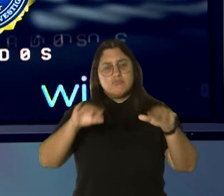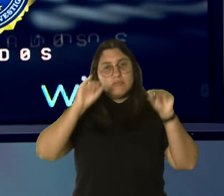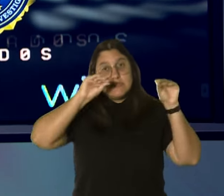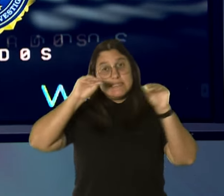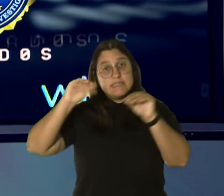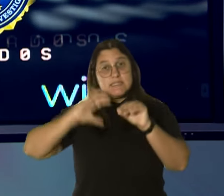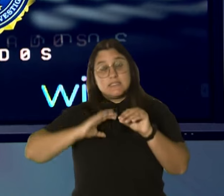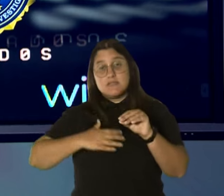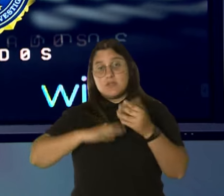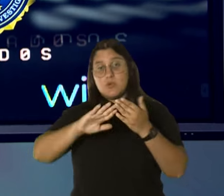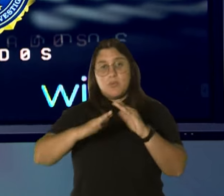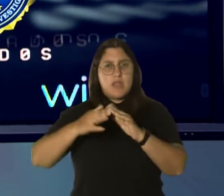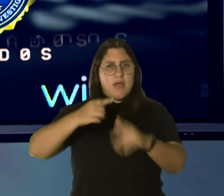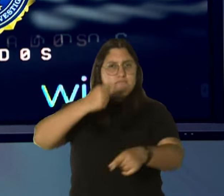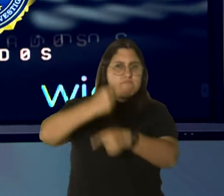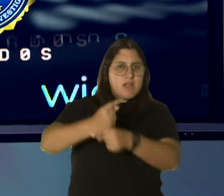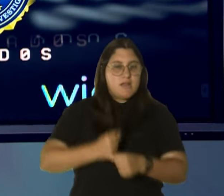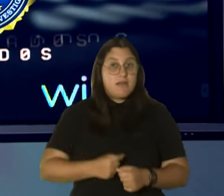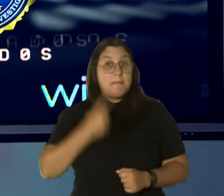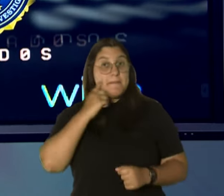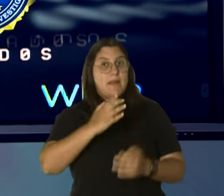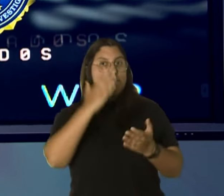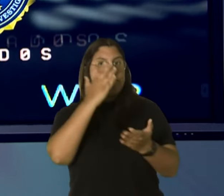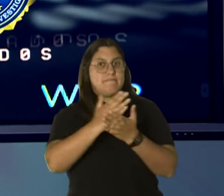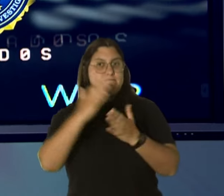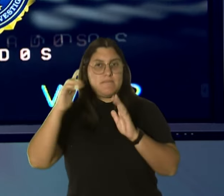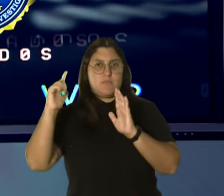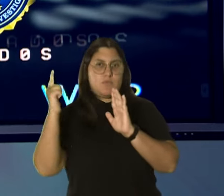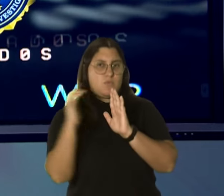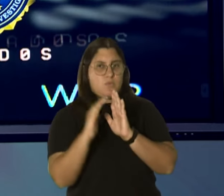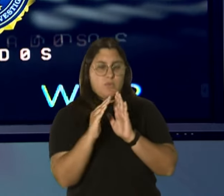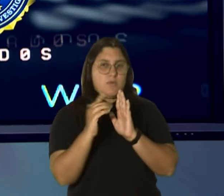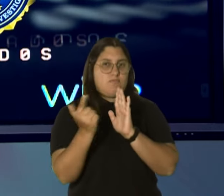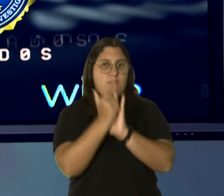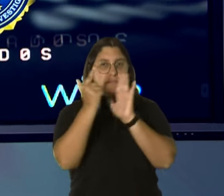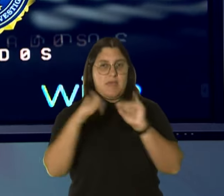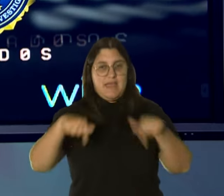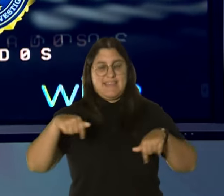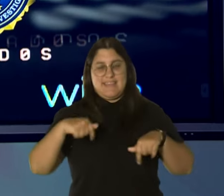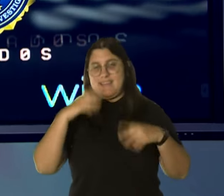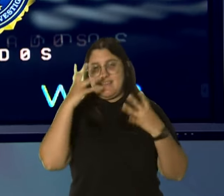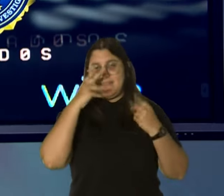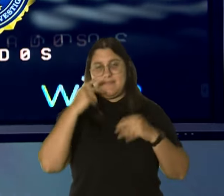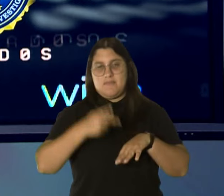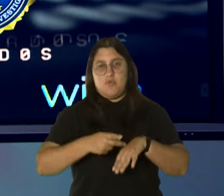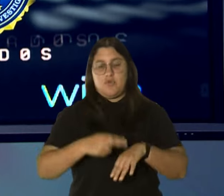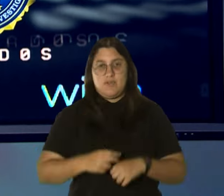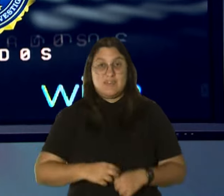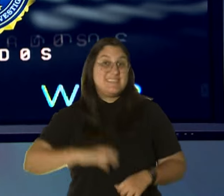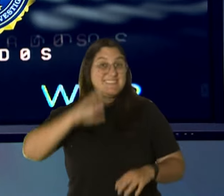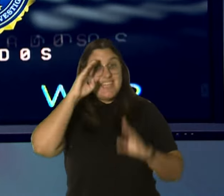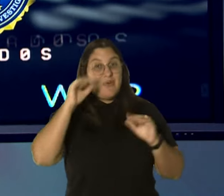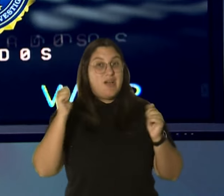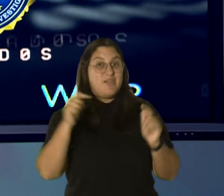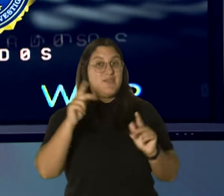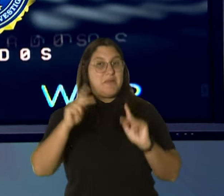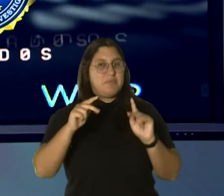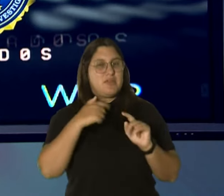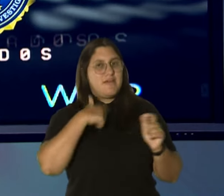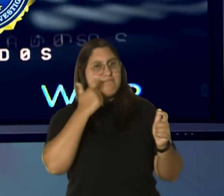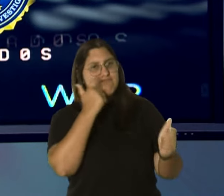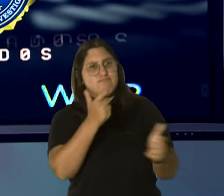nuestra comunidad Cómo es para prevenir el delito aquí en nuestra isla del encanto Puerto Rico y saludos a todos los que nos están viendo allá en la